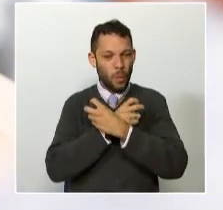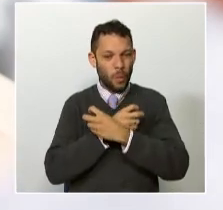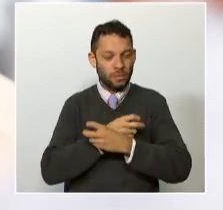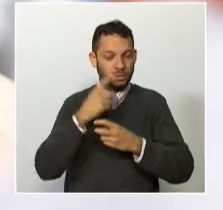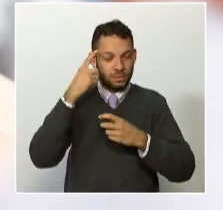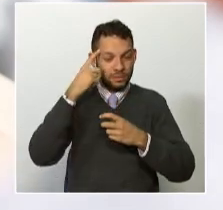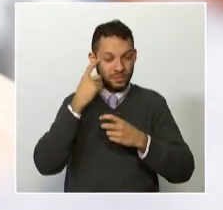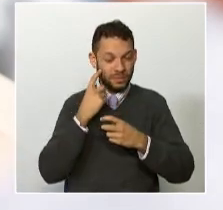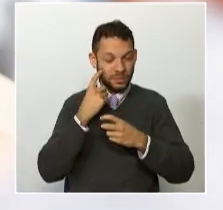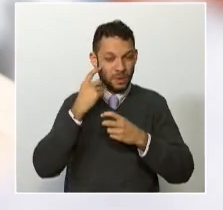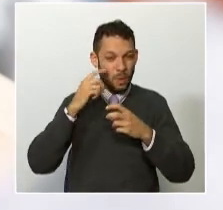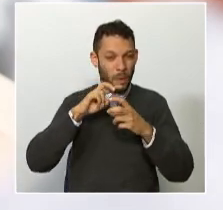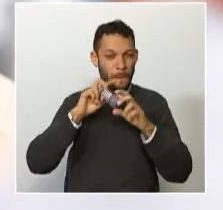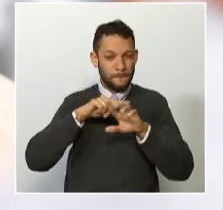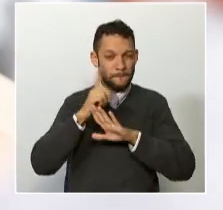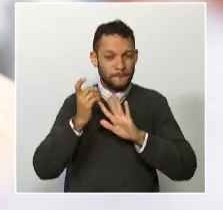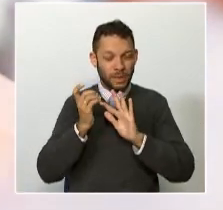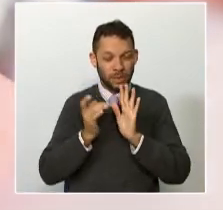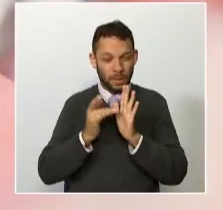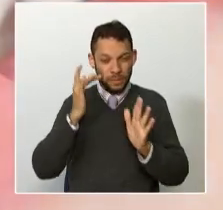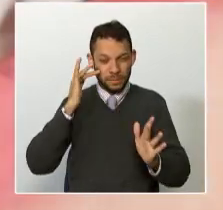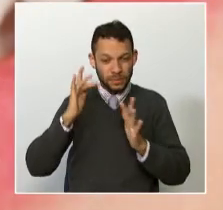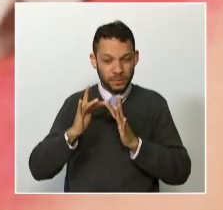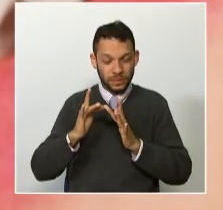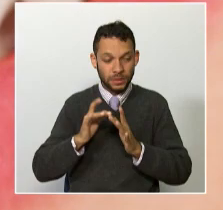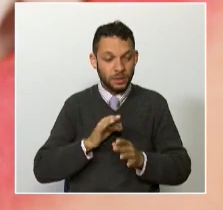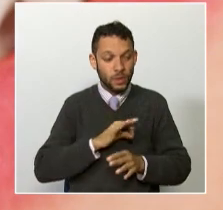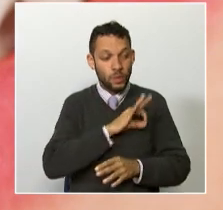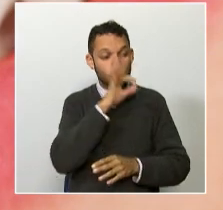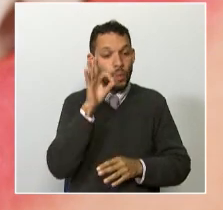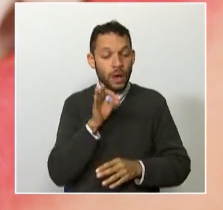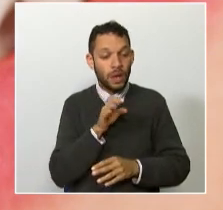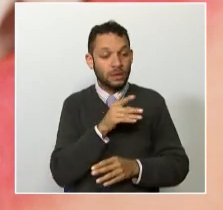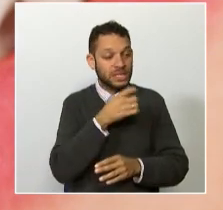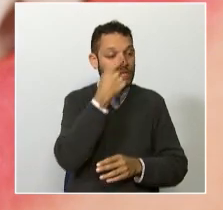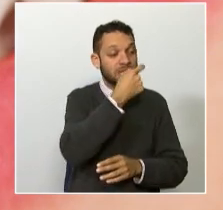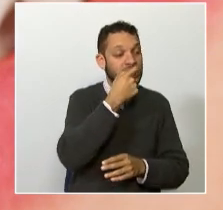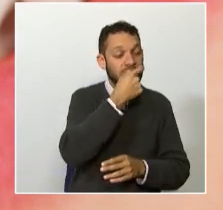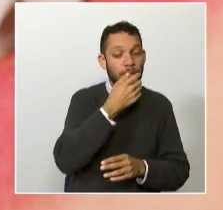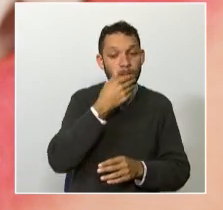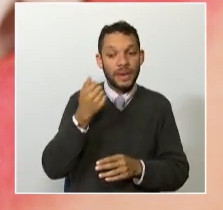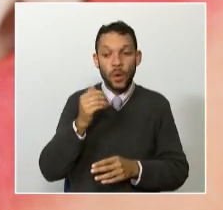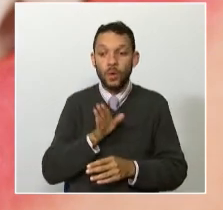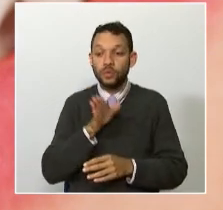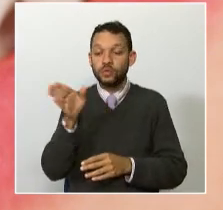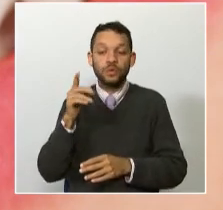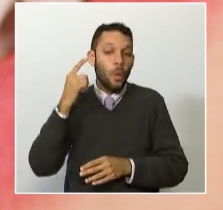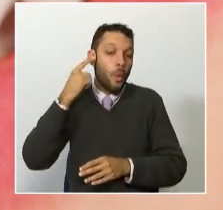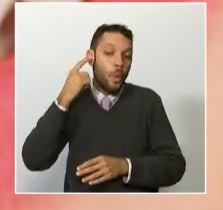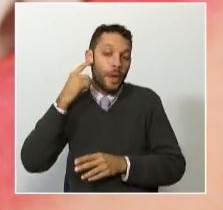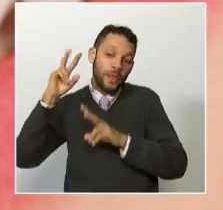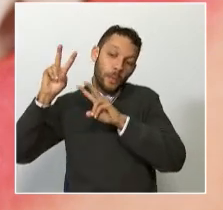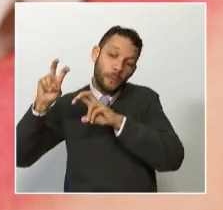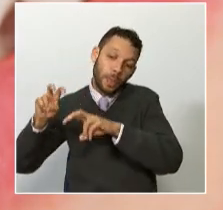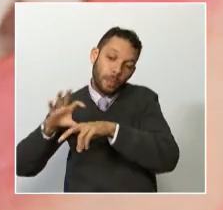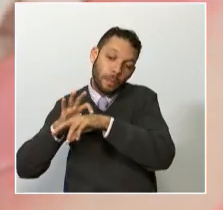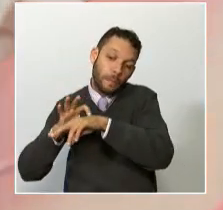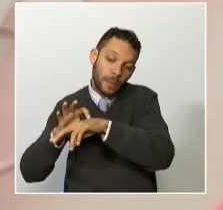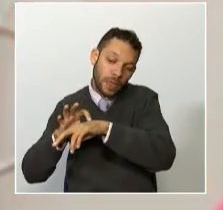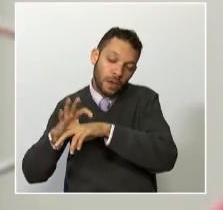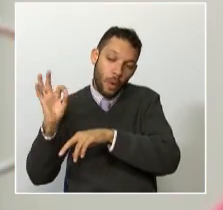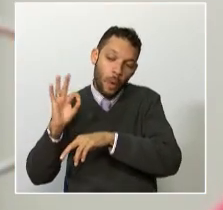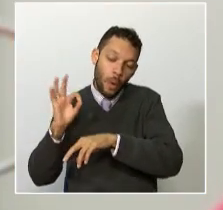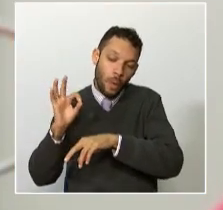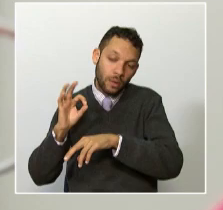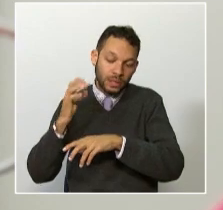cráneo, casi no vienen directamente al odontólogo, sino que van donde otorrinos, neurólogos, médicos que